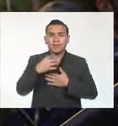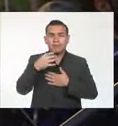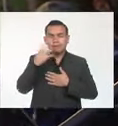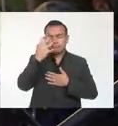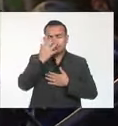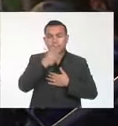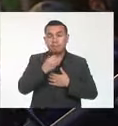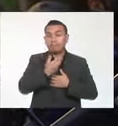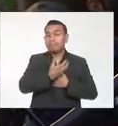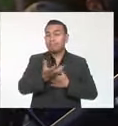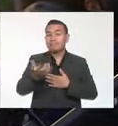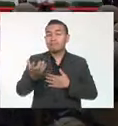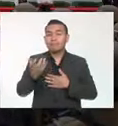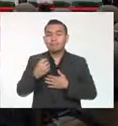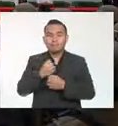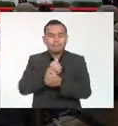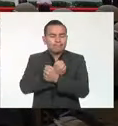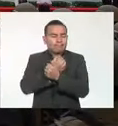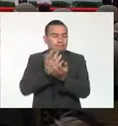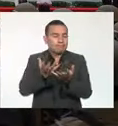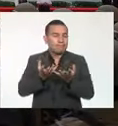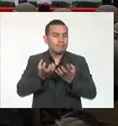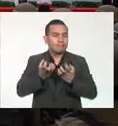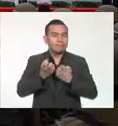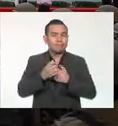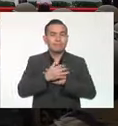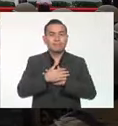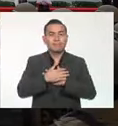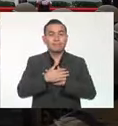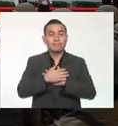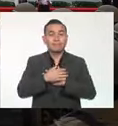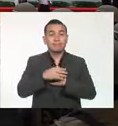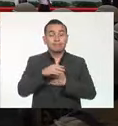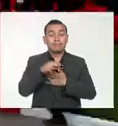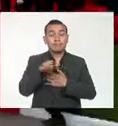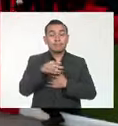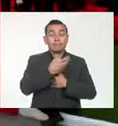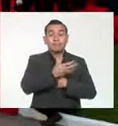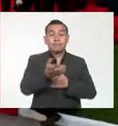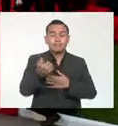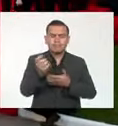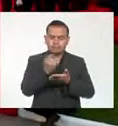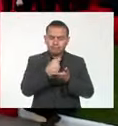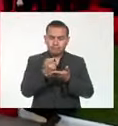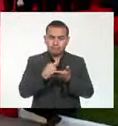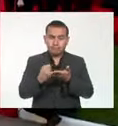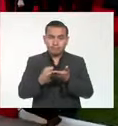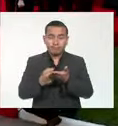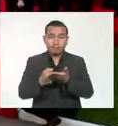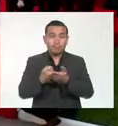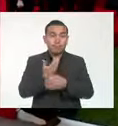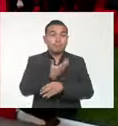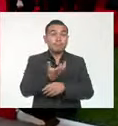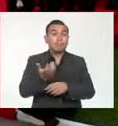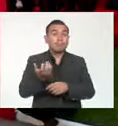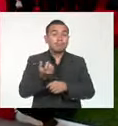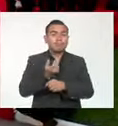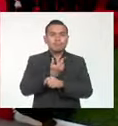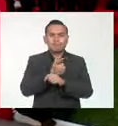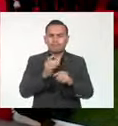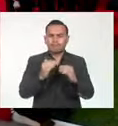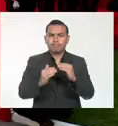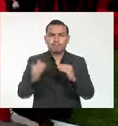y anhelos. Reseña virtudes y anhelos. Tu reverencia es el acta que consagró la soberanía